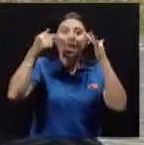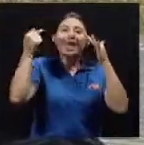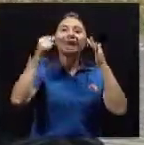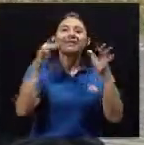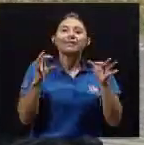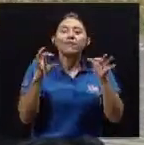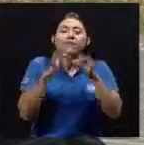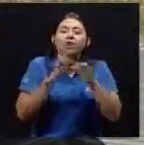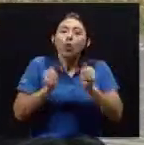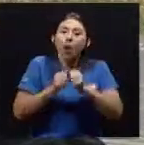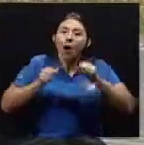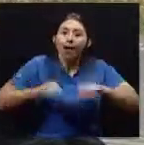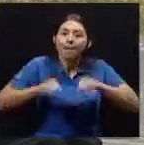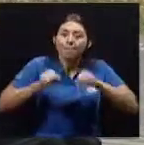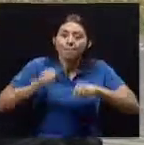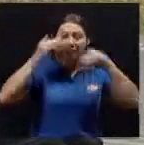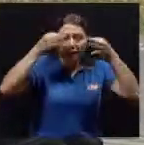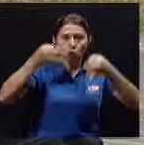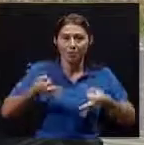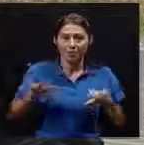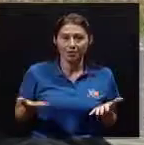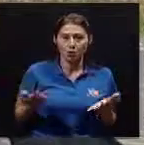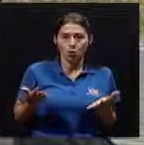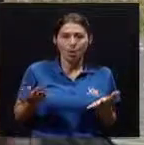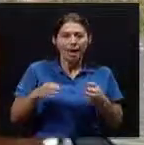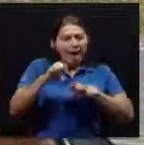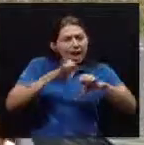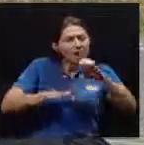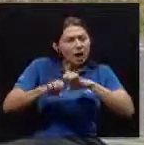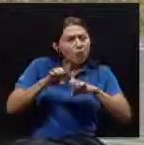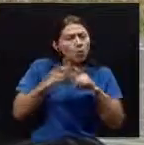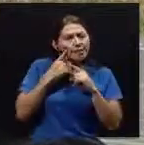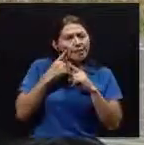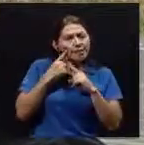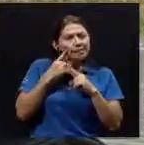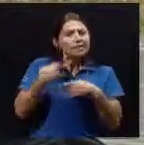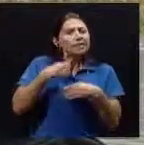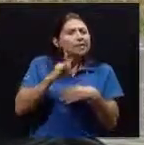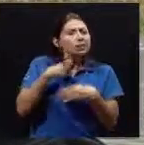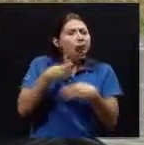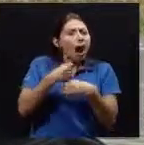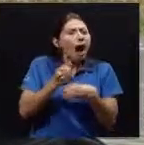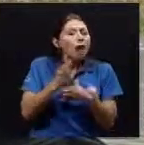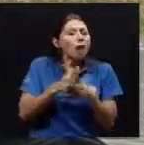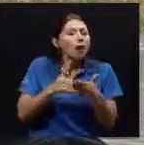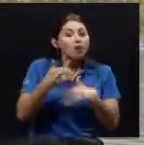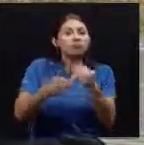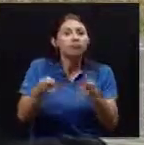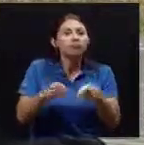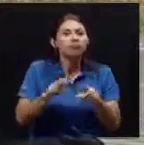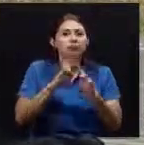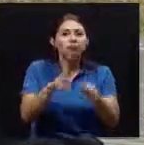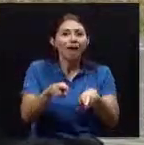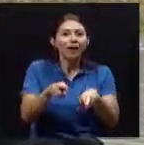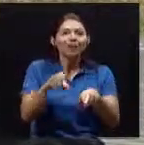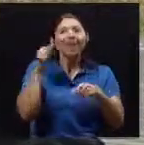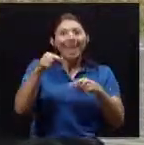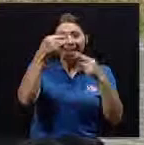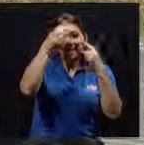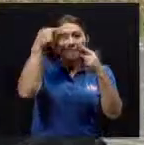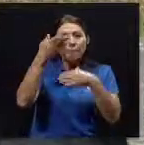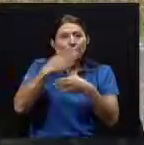que tiene que ver con la capacidad de tomar decisiones, de evaluar los resultados de las acciones, esa parte se desarrolla